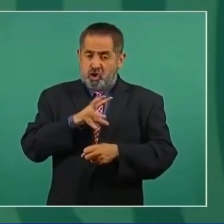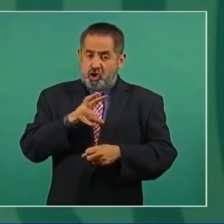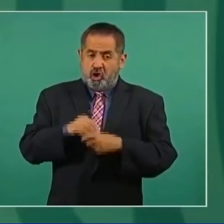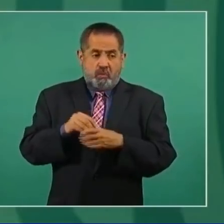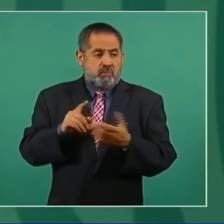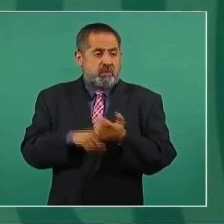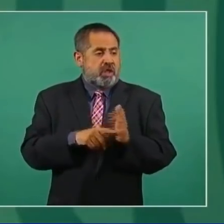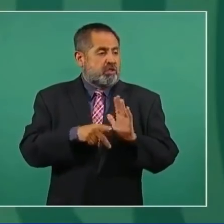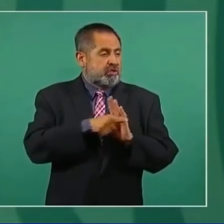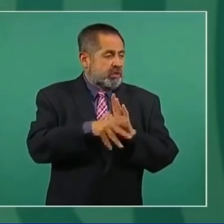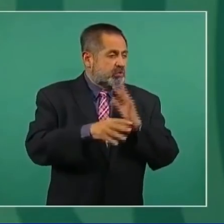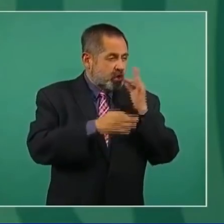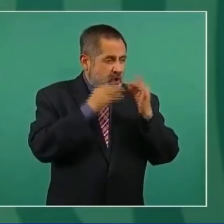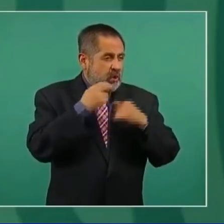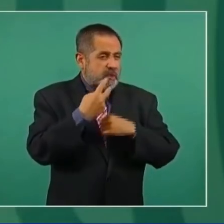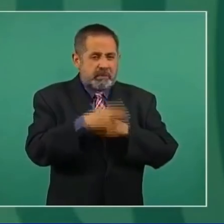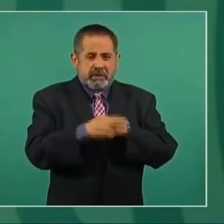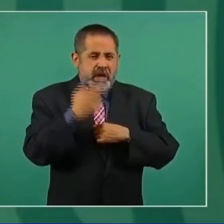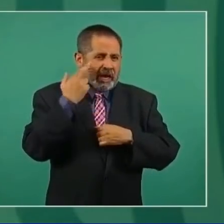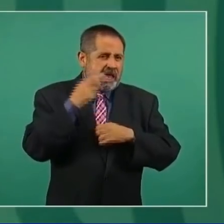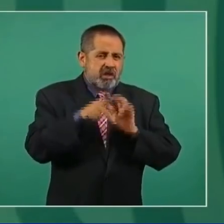absoluto de los medios de comunicación.